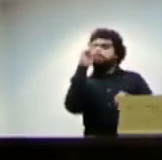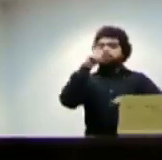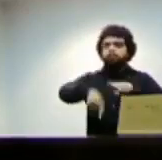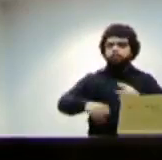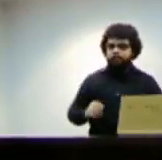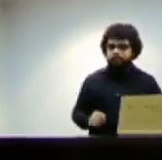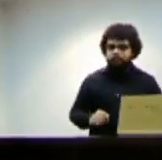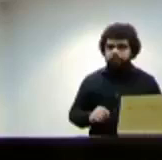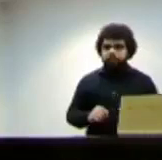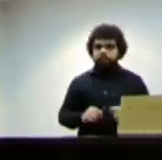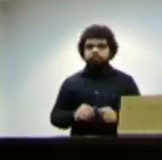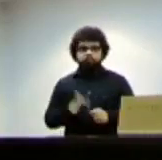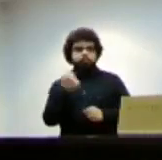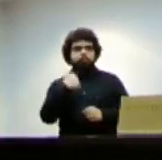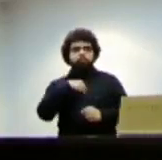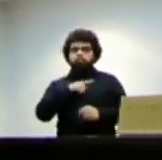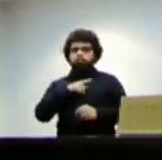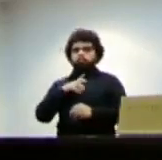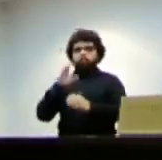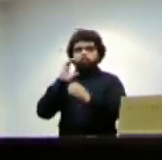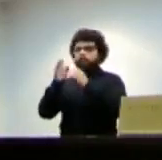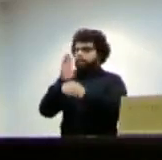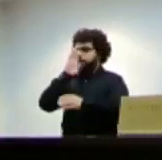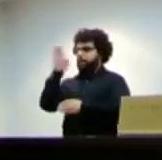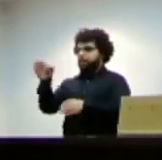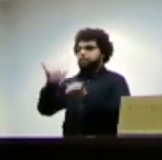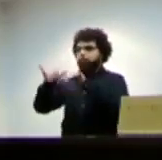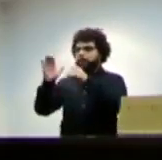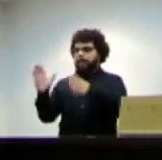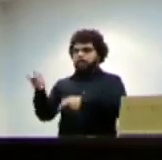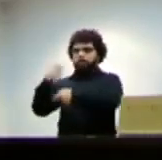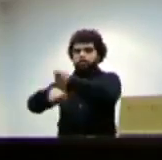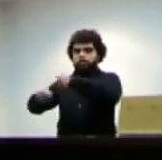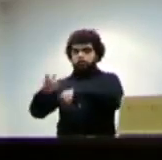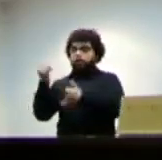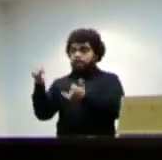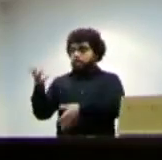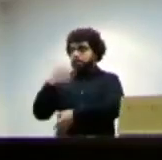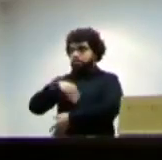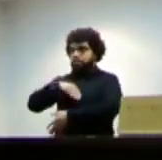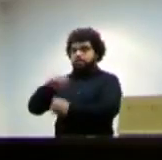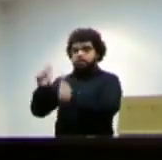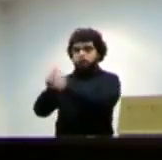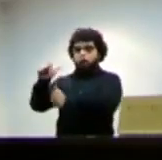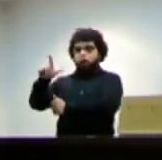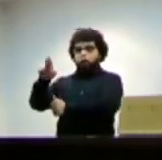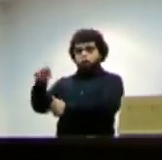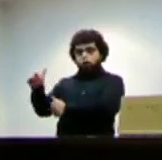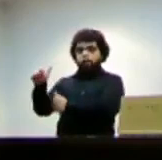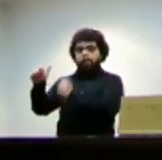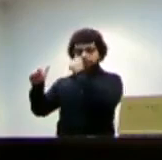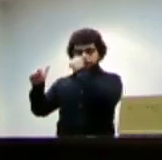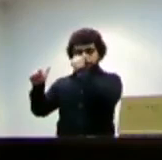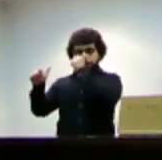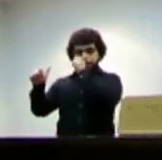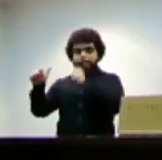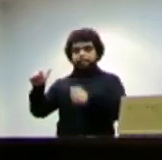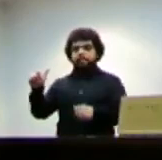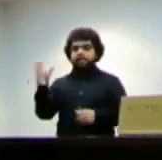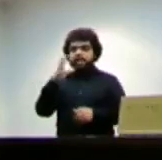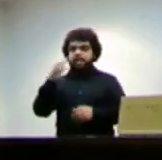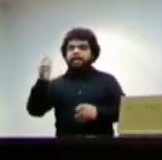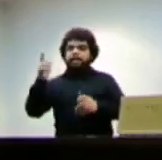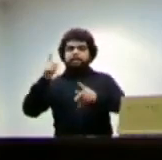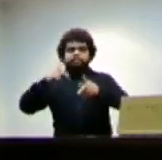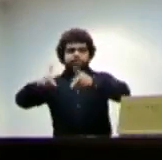Nosotros nos comunicamos directamente con el ingeniero de turno que pertenece ahora a Luma y con los que administran